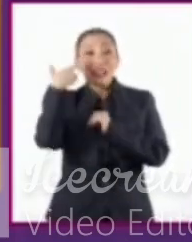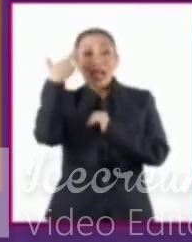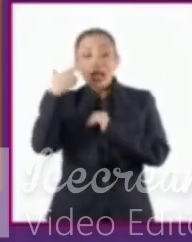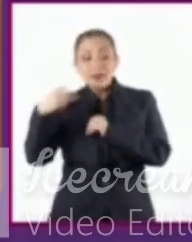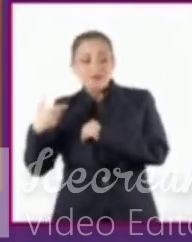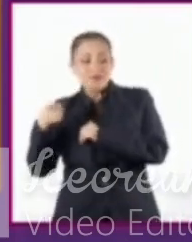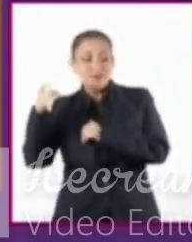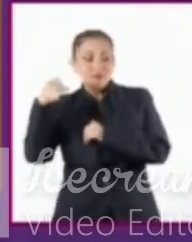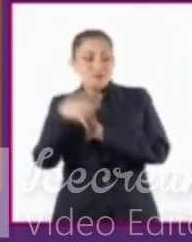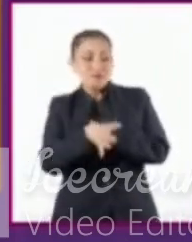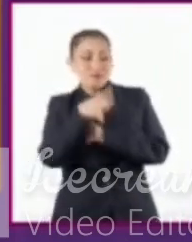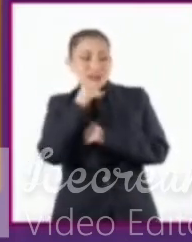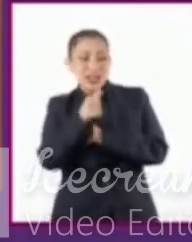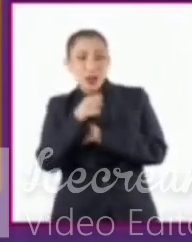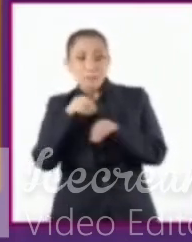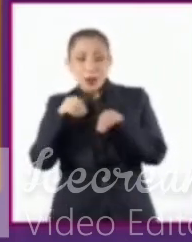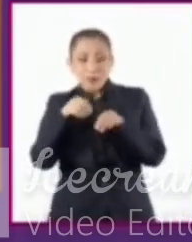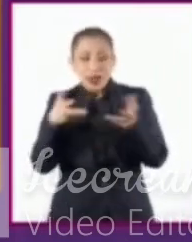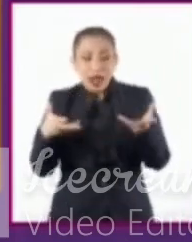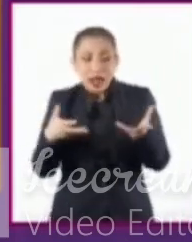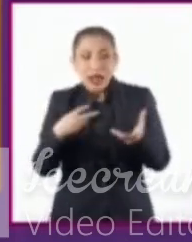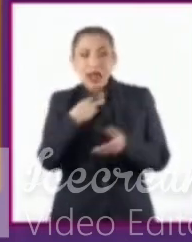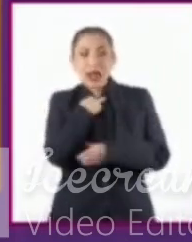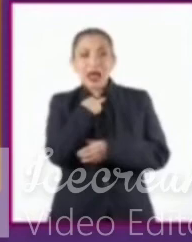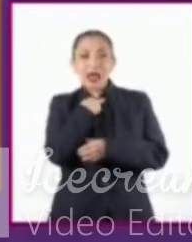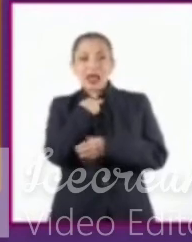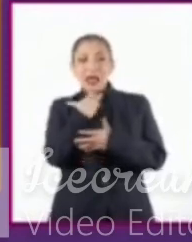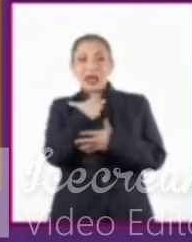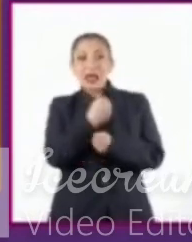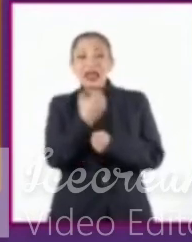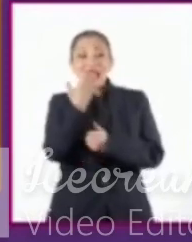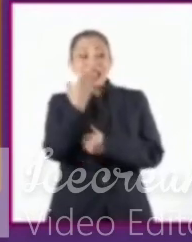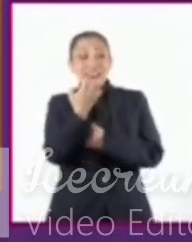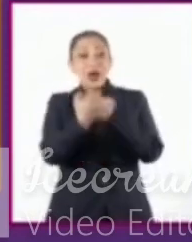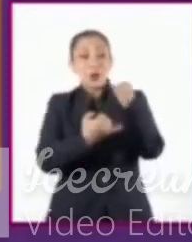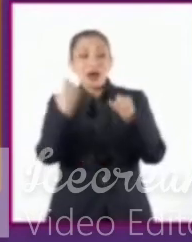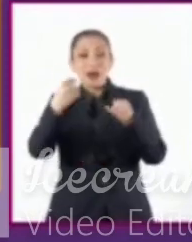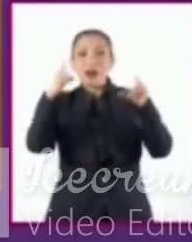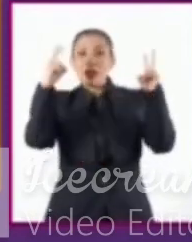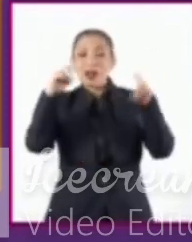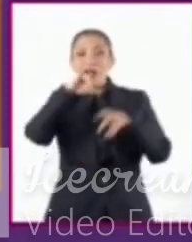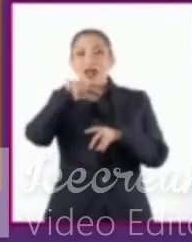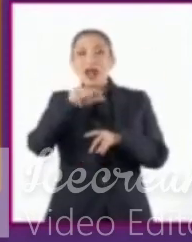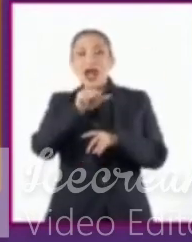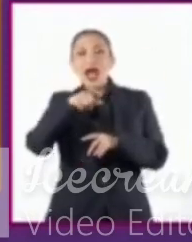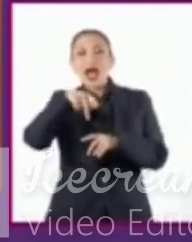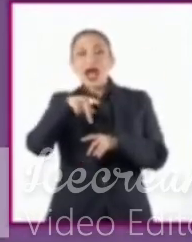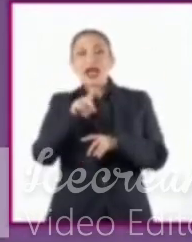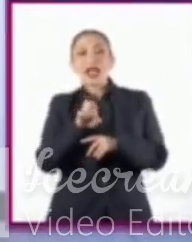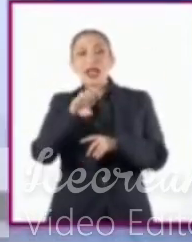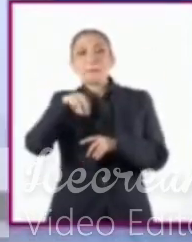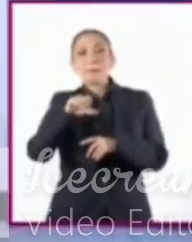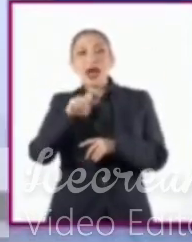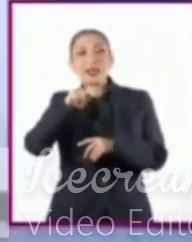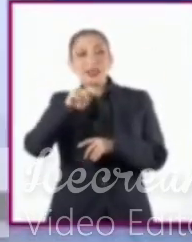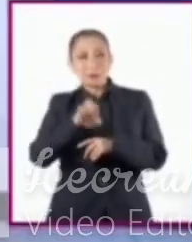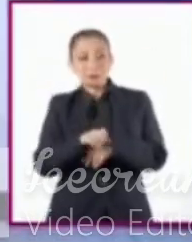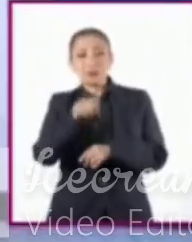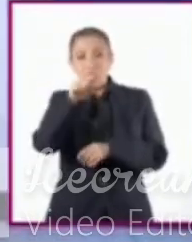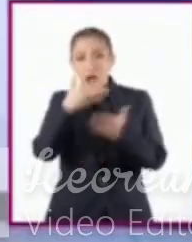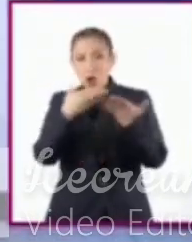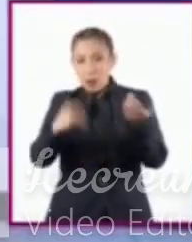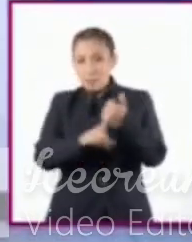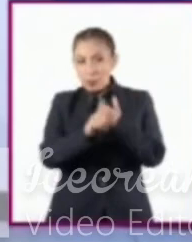rival no puede evitar un movimiento de captura. Dicha jugada se conoce como jaque mate. Resuelve el